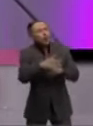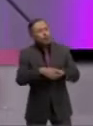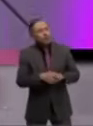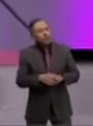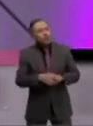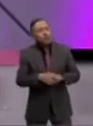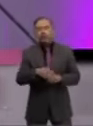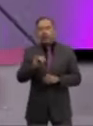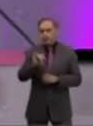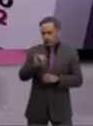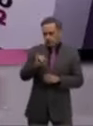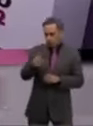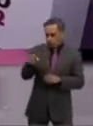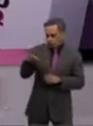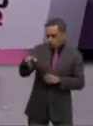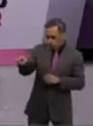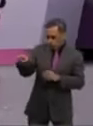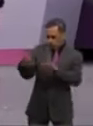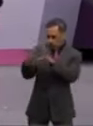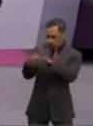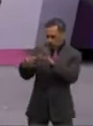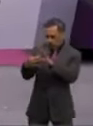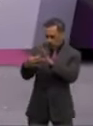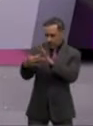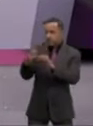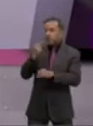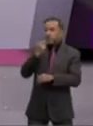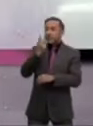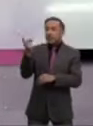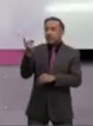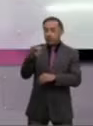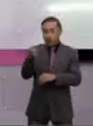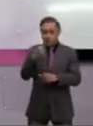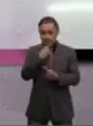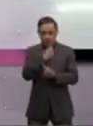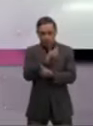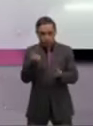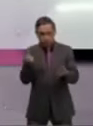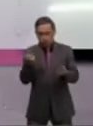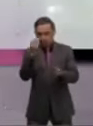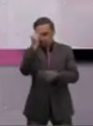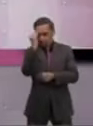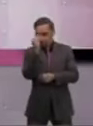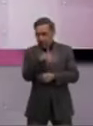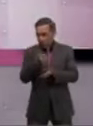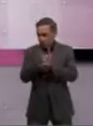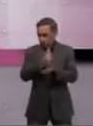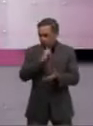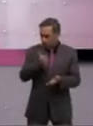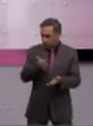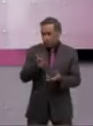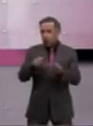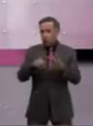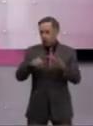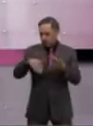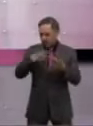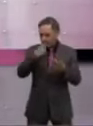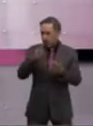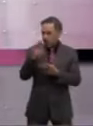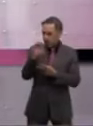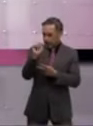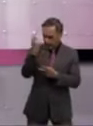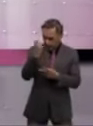respecto, usted argumentaba que no se ha ayudado a los niños y bueno, pues aquí le platiqué un poquito de las becas y el presupuesto